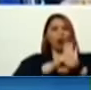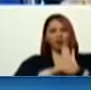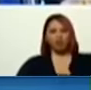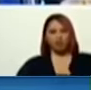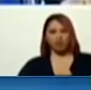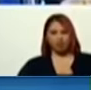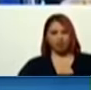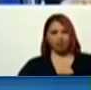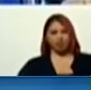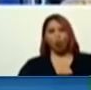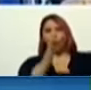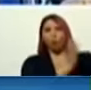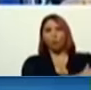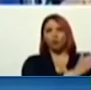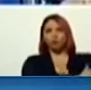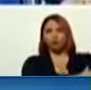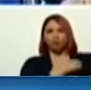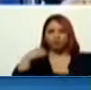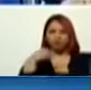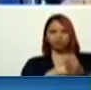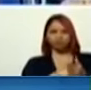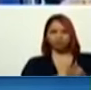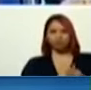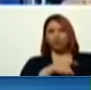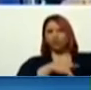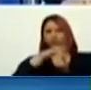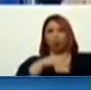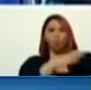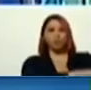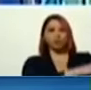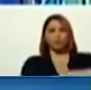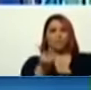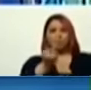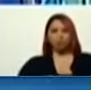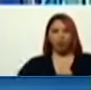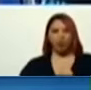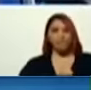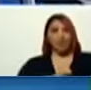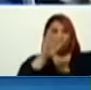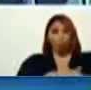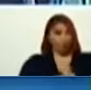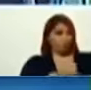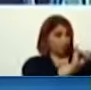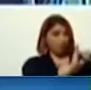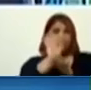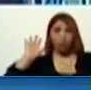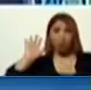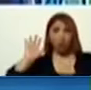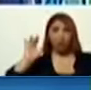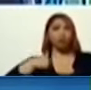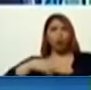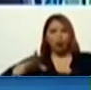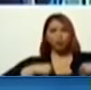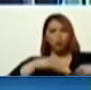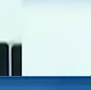este es el próximo, seguramente, Nicolás Maduro va a ser un inquilino en La Haya, ¿no?